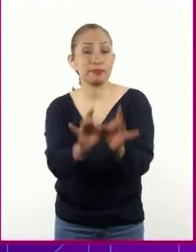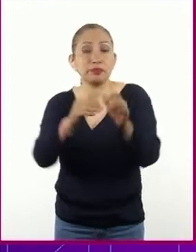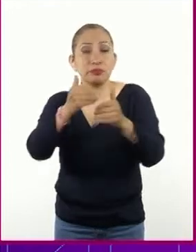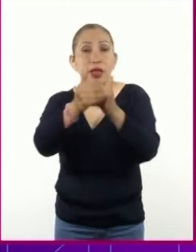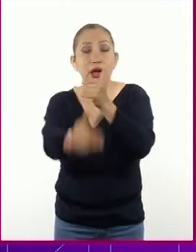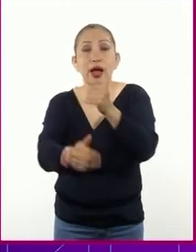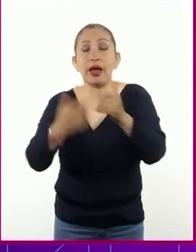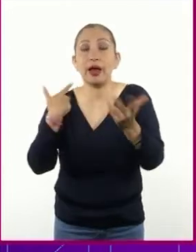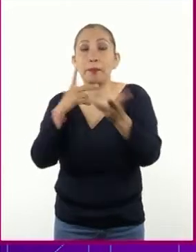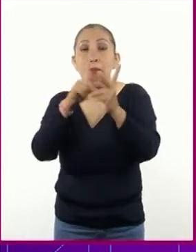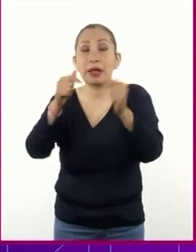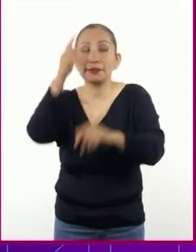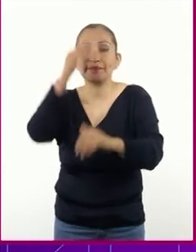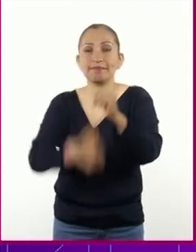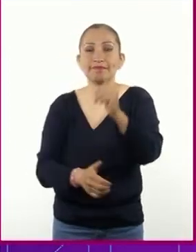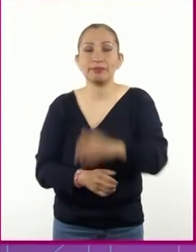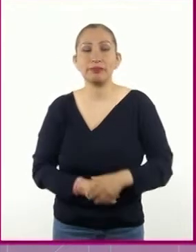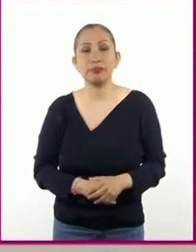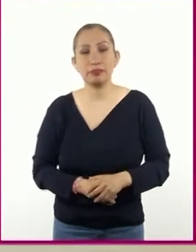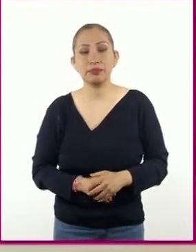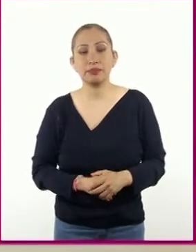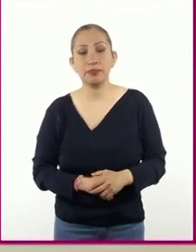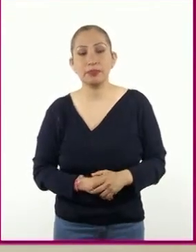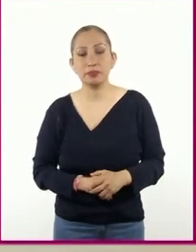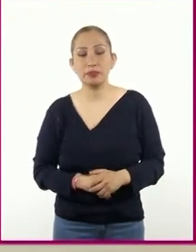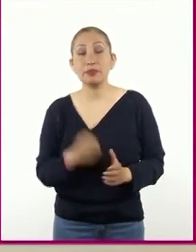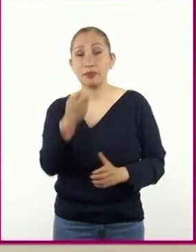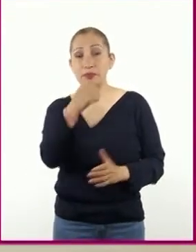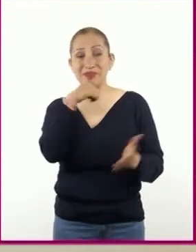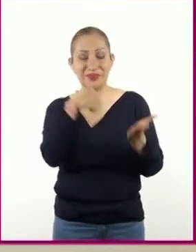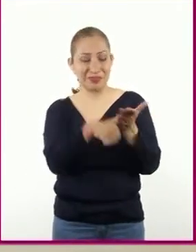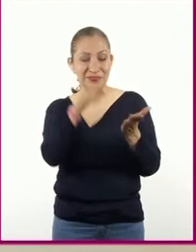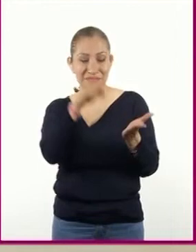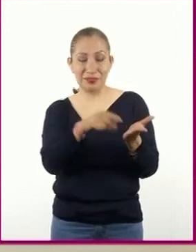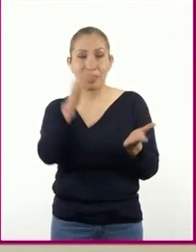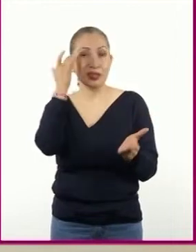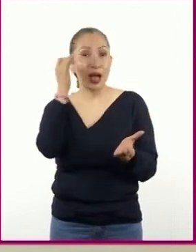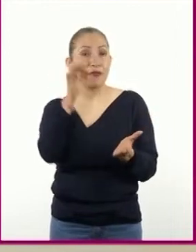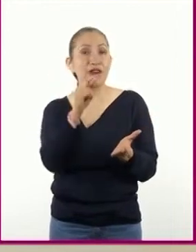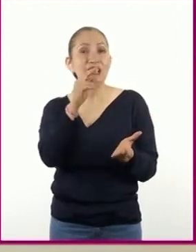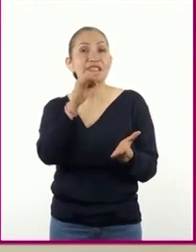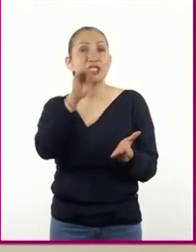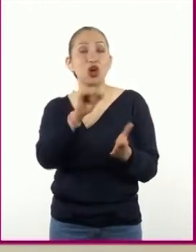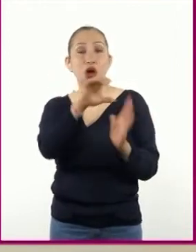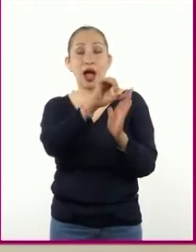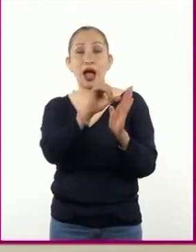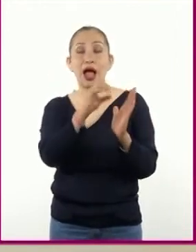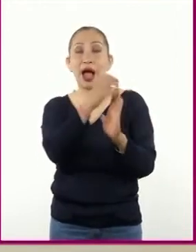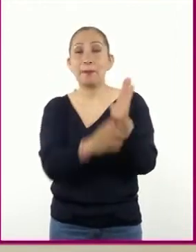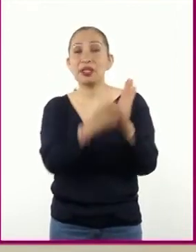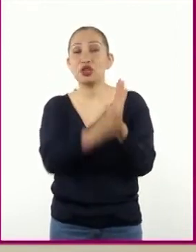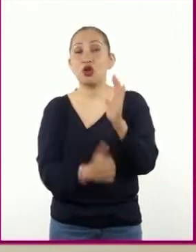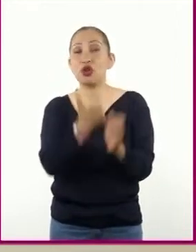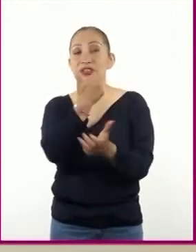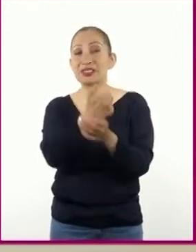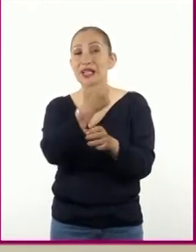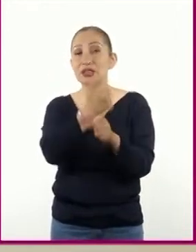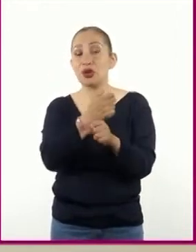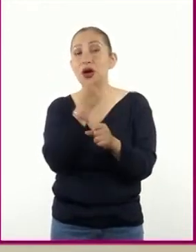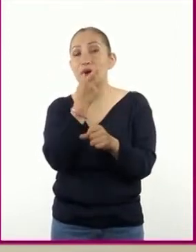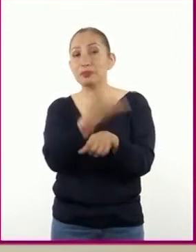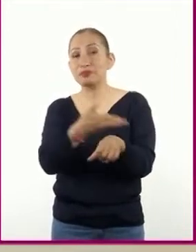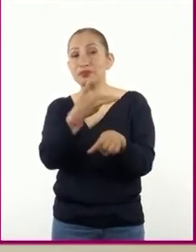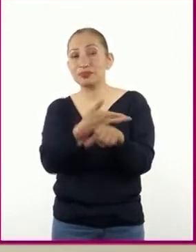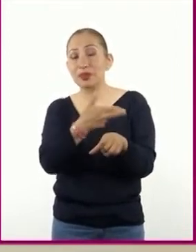a quebrantamientos de la paz. De hecho, la Carta de San Francisco destina su capítulo 6 a regular lo relativo